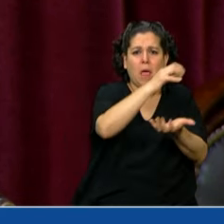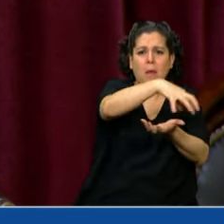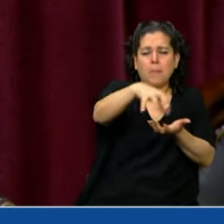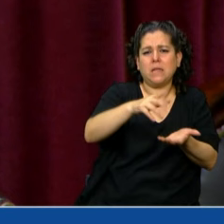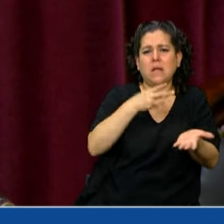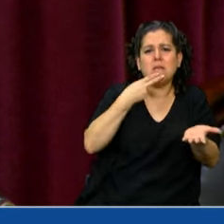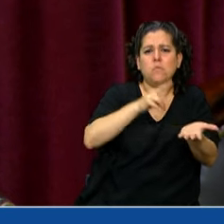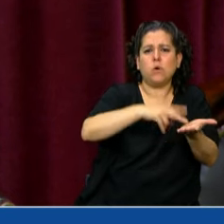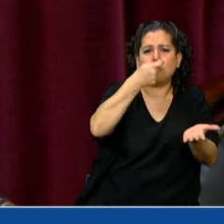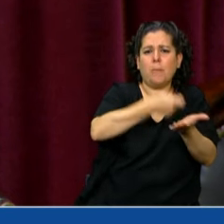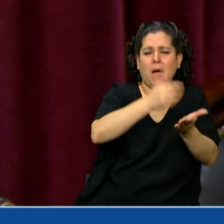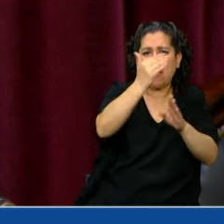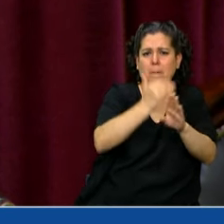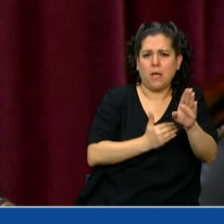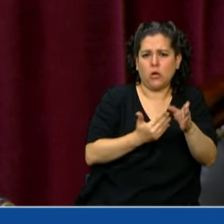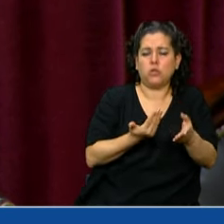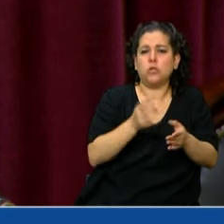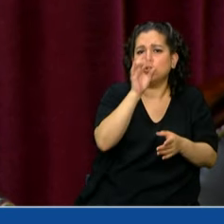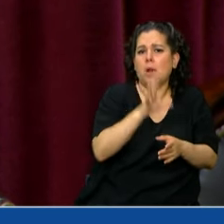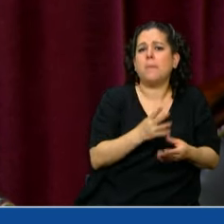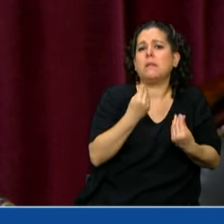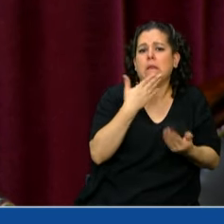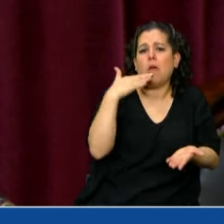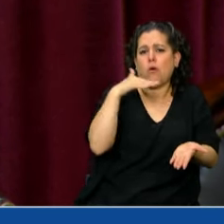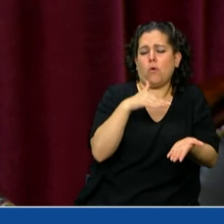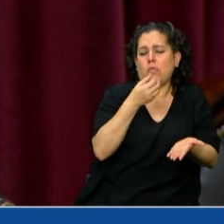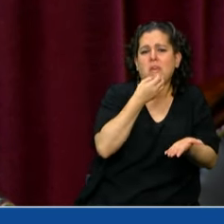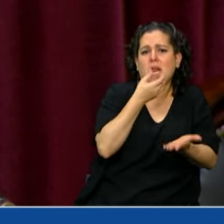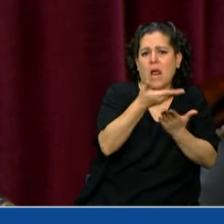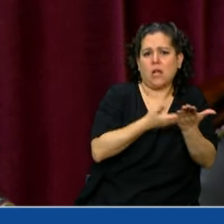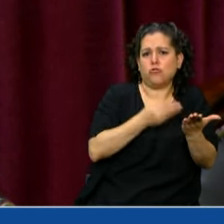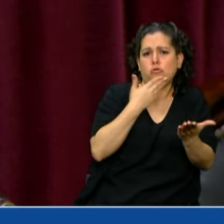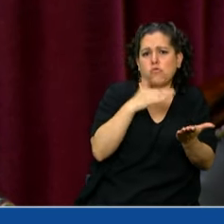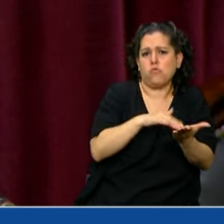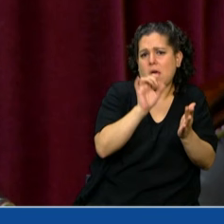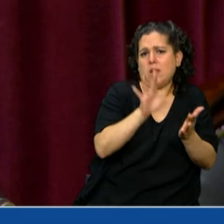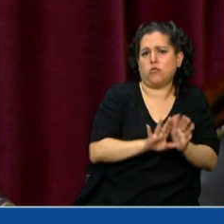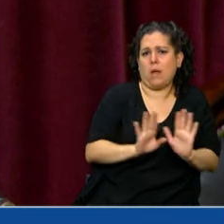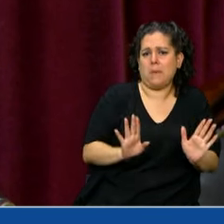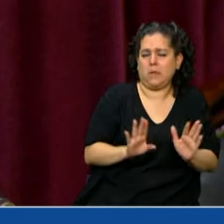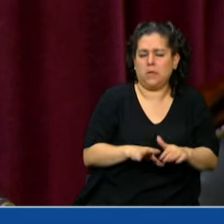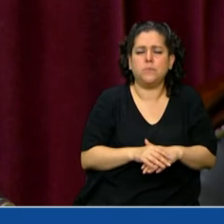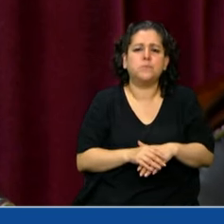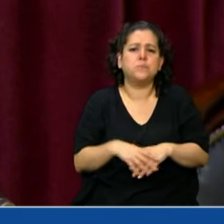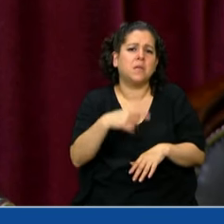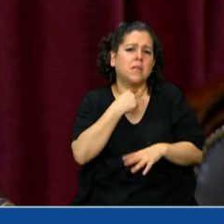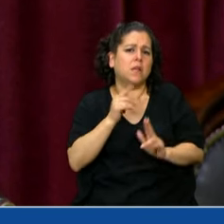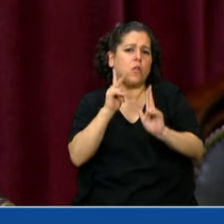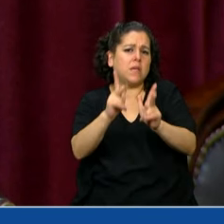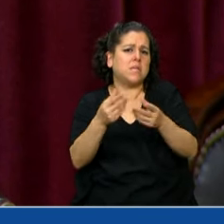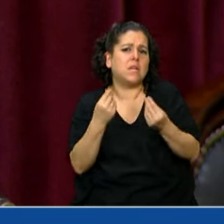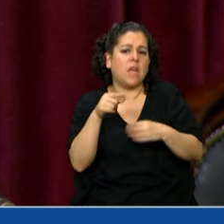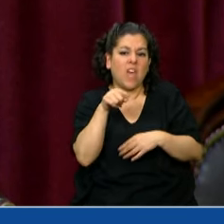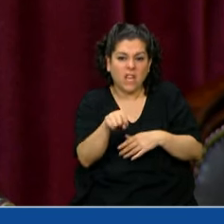mundo y por simple declaración jurada quiero decir presidenta que este